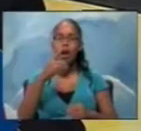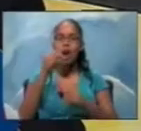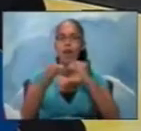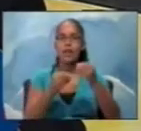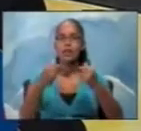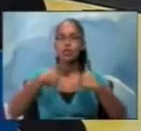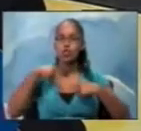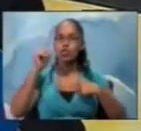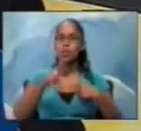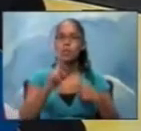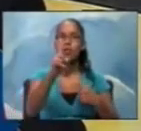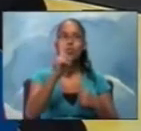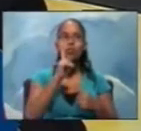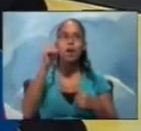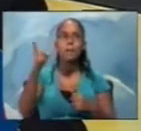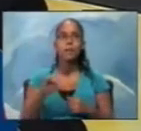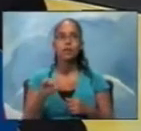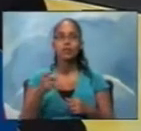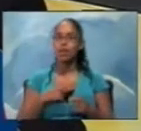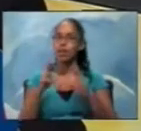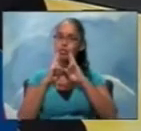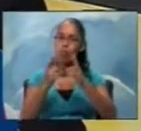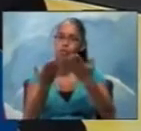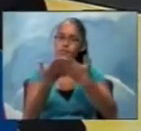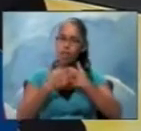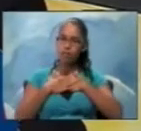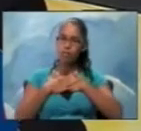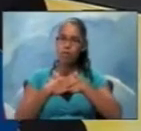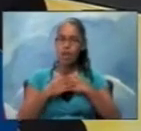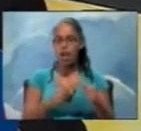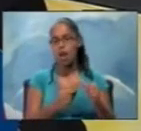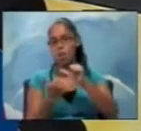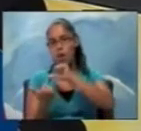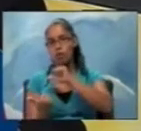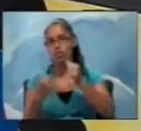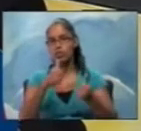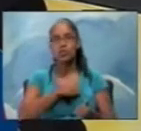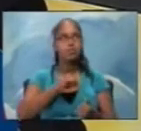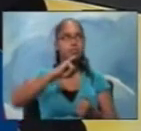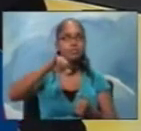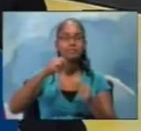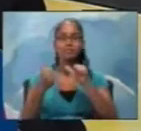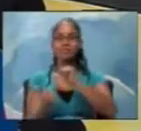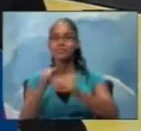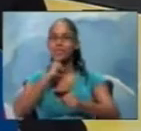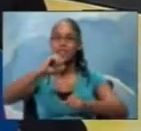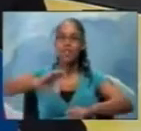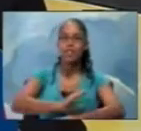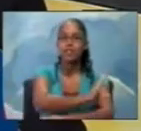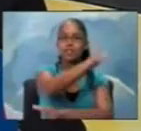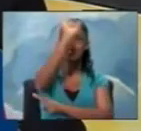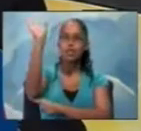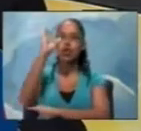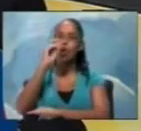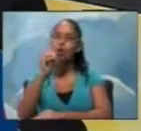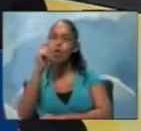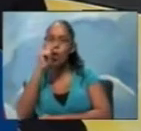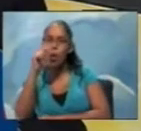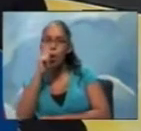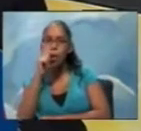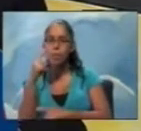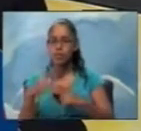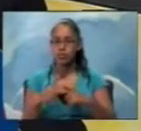una pregunta, respondedme, ¿el bautismo de Juan era del cielo o de los hombres? Entonces